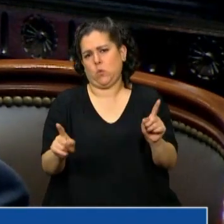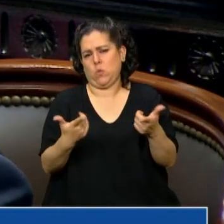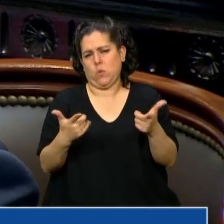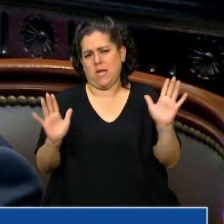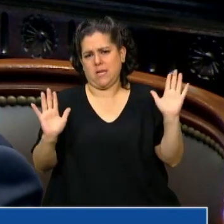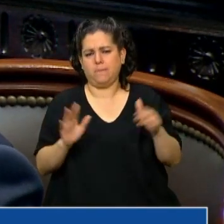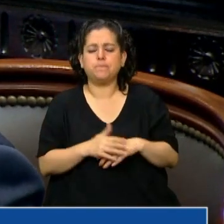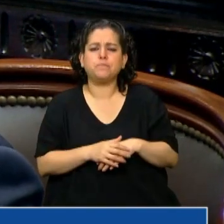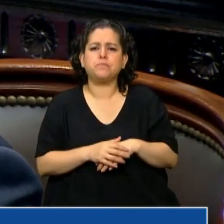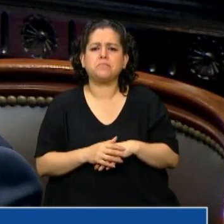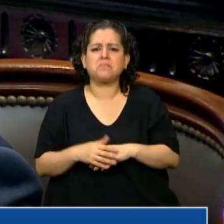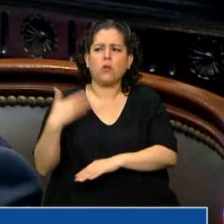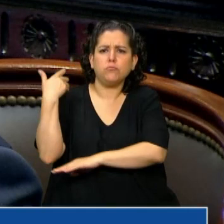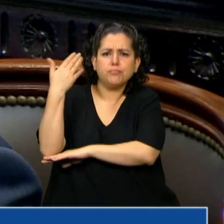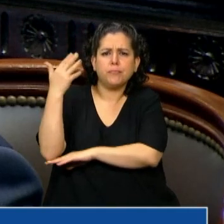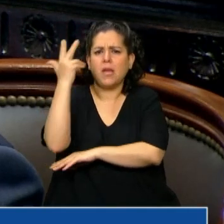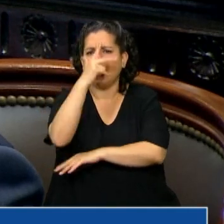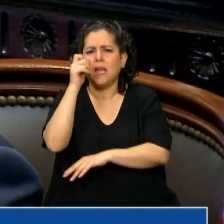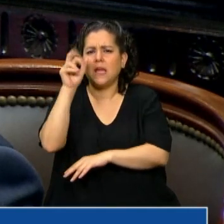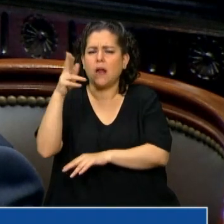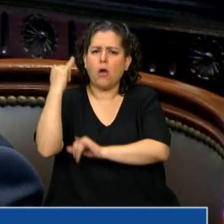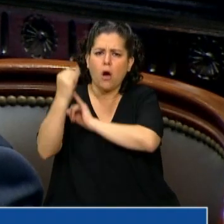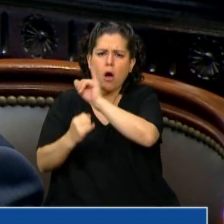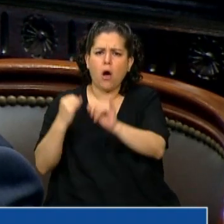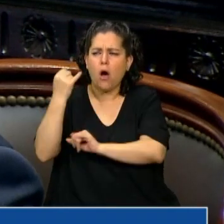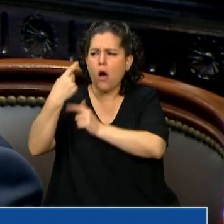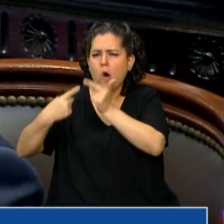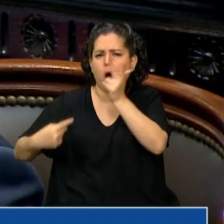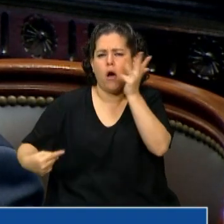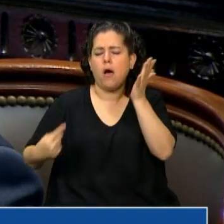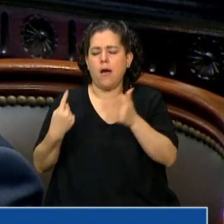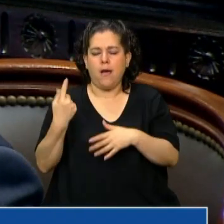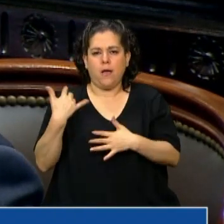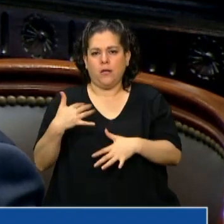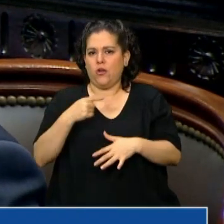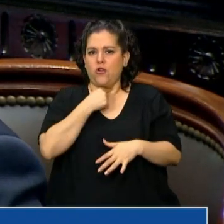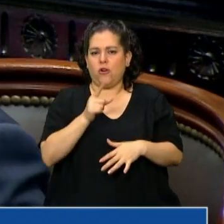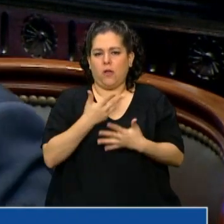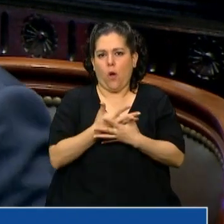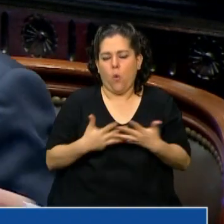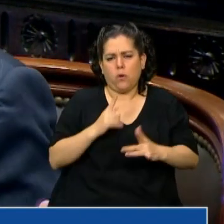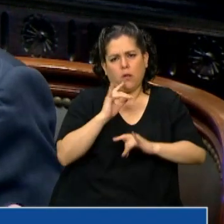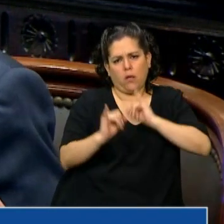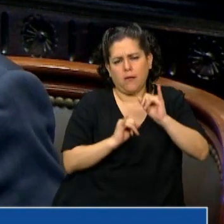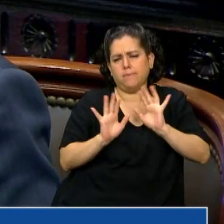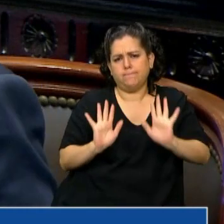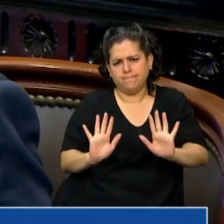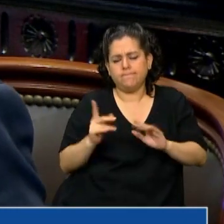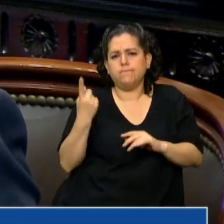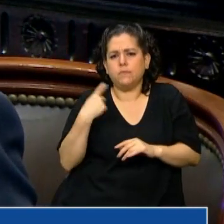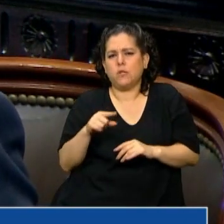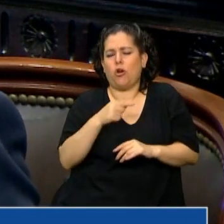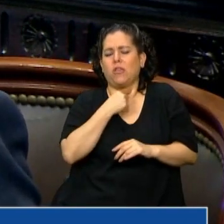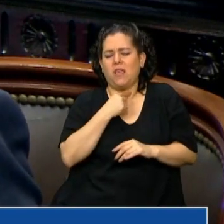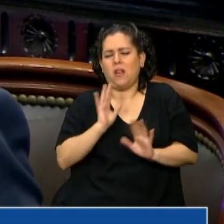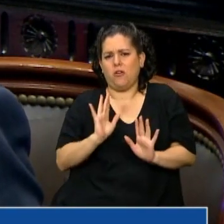Dijo varias cosas Heller que yo no quiero aburrir con lo técnico, pero no lo puedo dejar pasar. Por un lado, el tema del